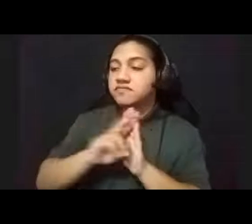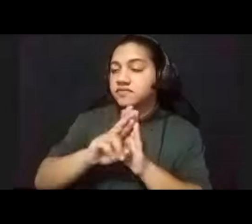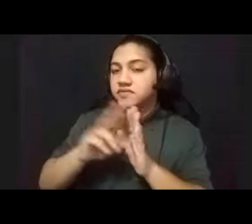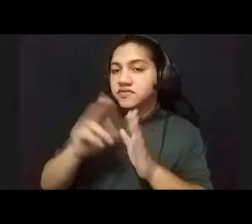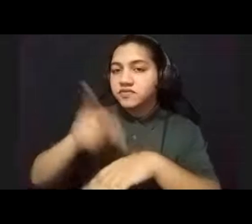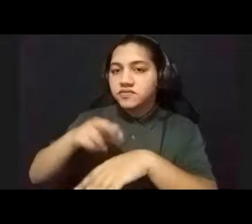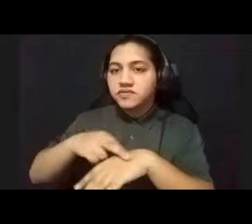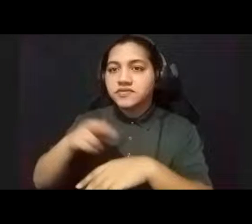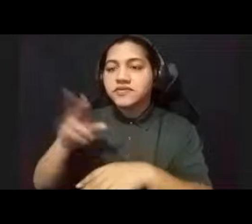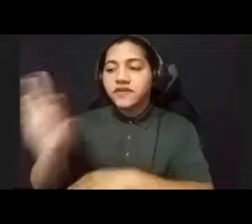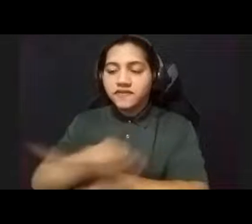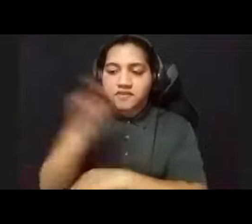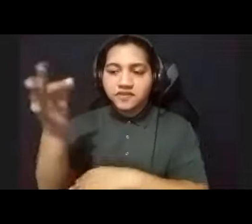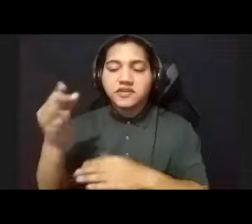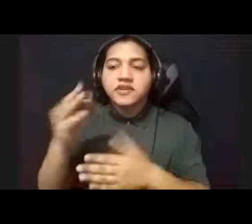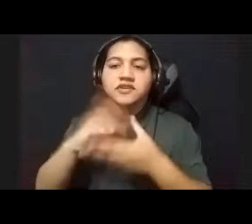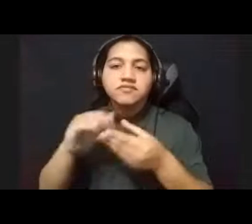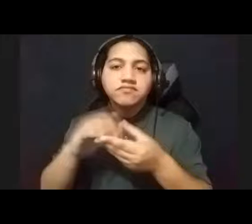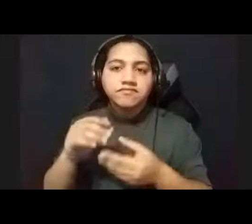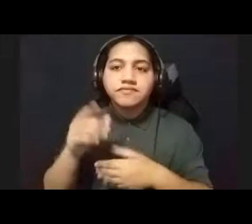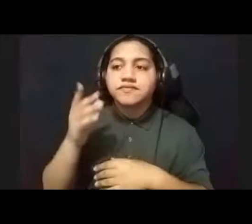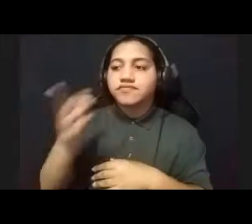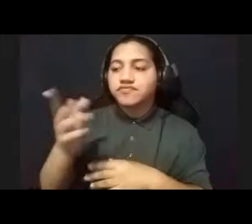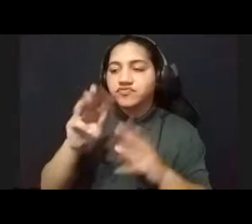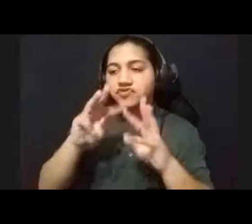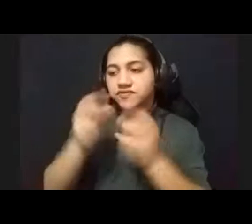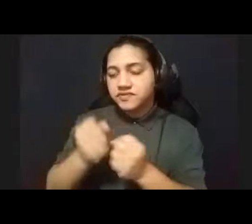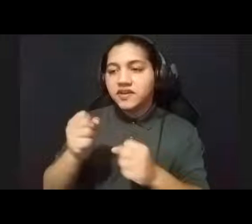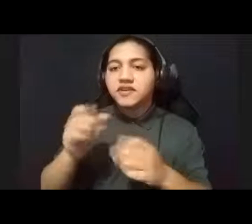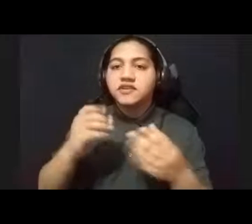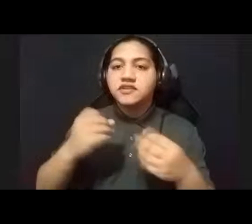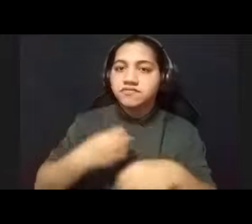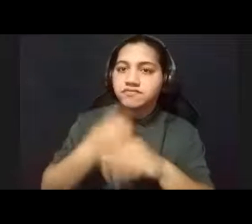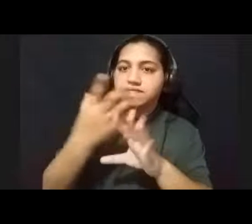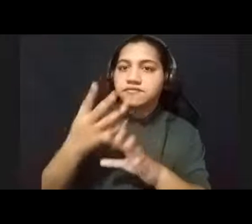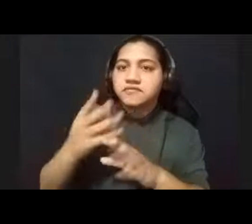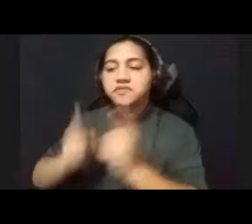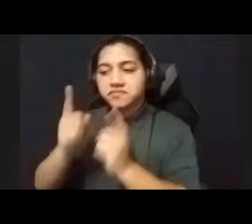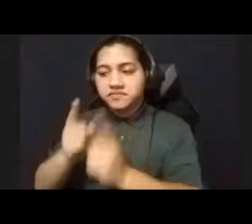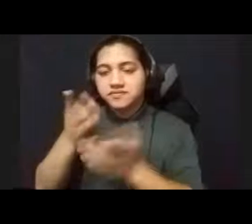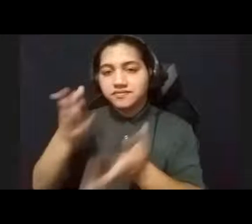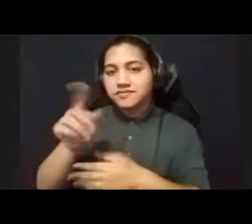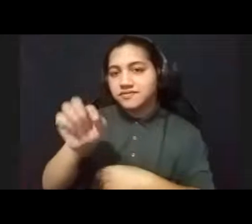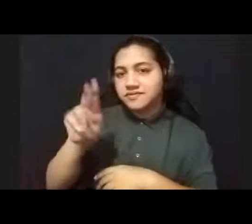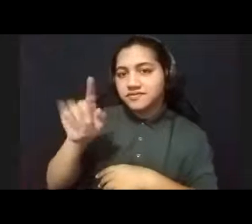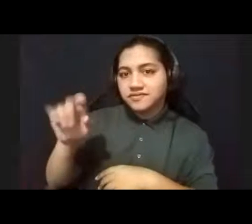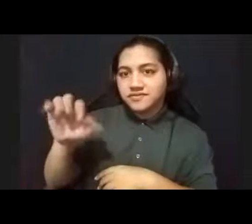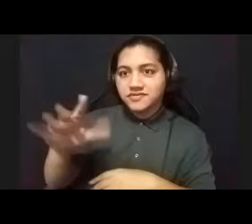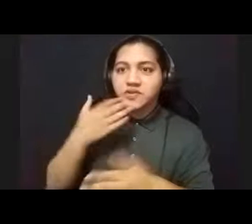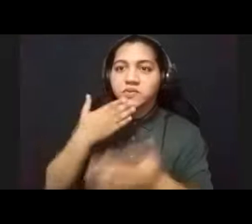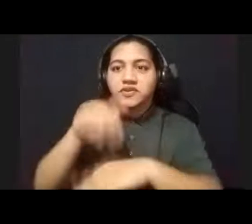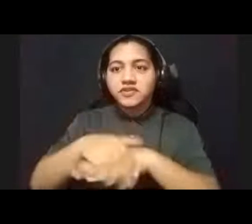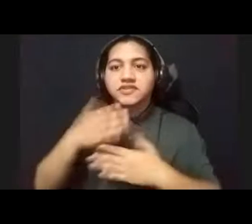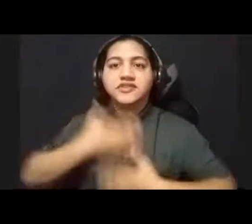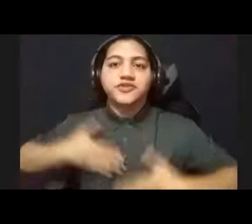de narración, ofrece talleres virtuales y presenciales. Con ustedes, Tere Marichal. Buenas noches y que lo